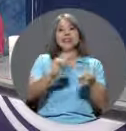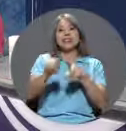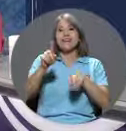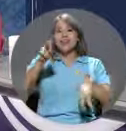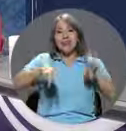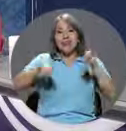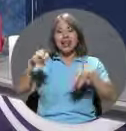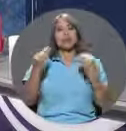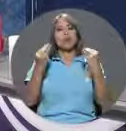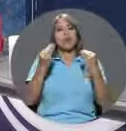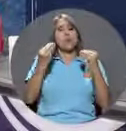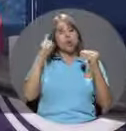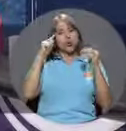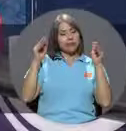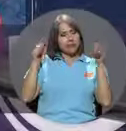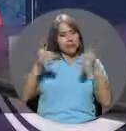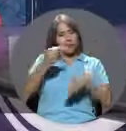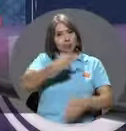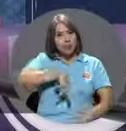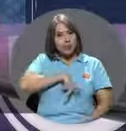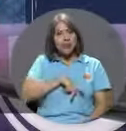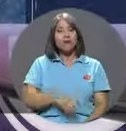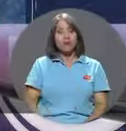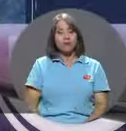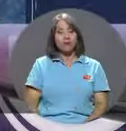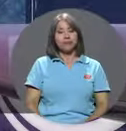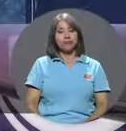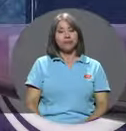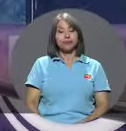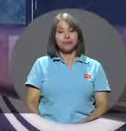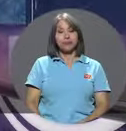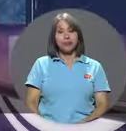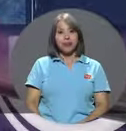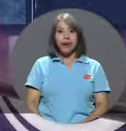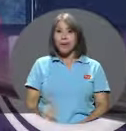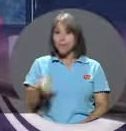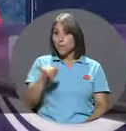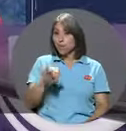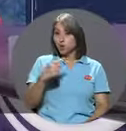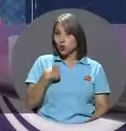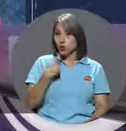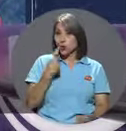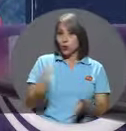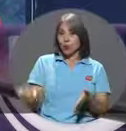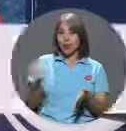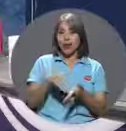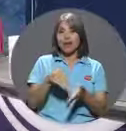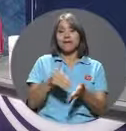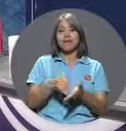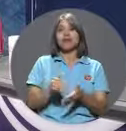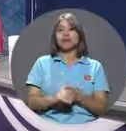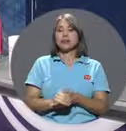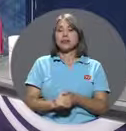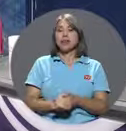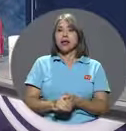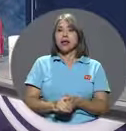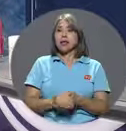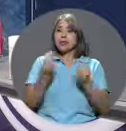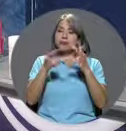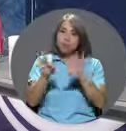multivariable y es tan subjetivo, ¿verdad? Y por eso es que vuelvo yo a decir,